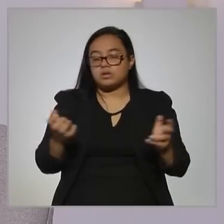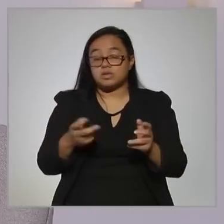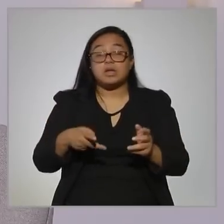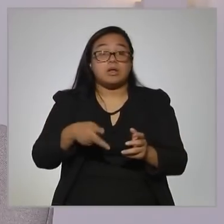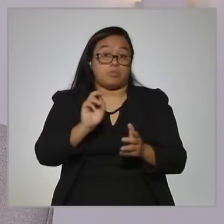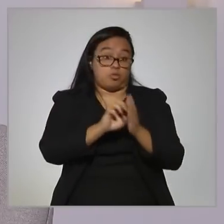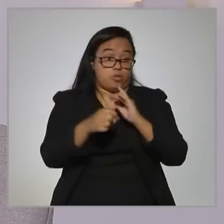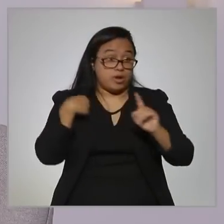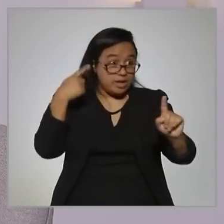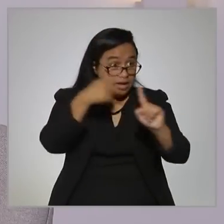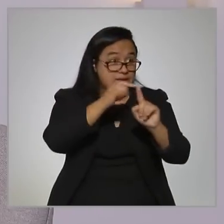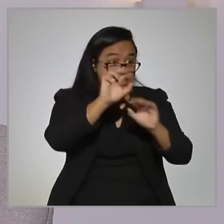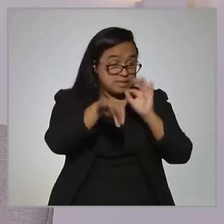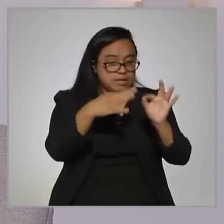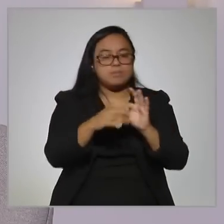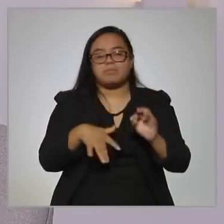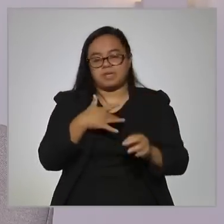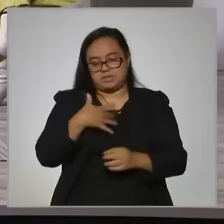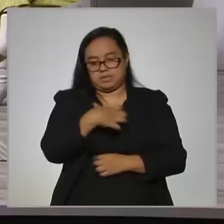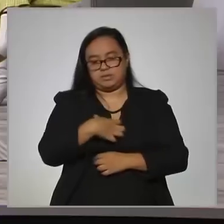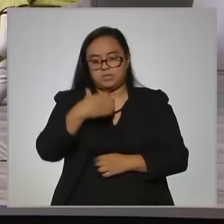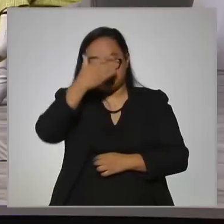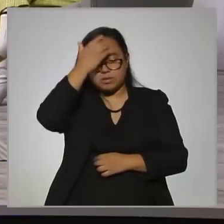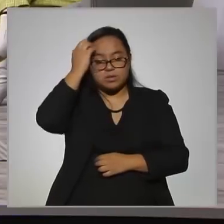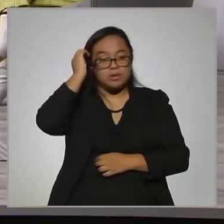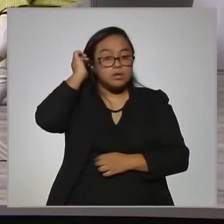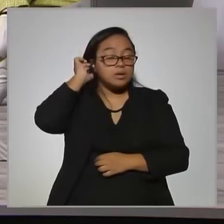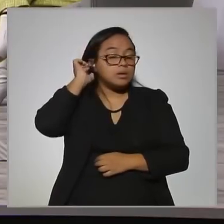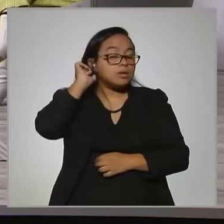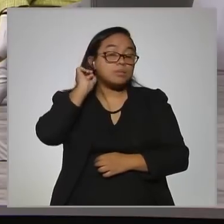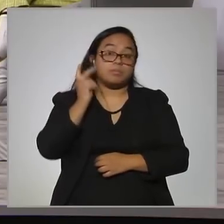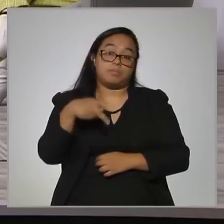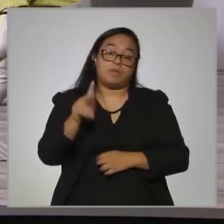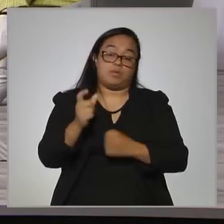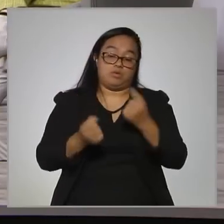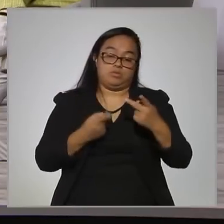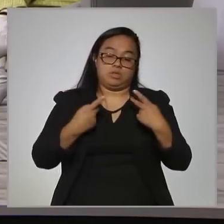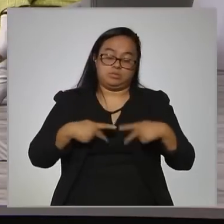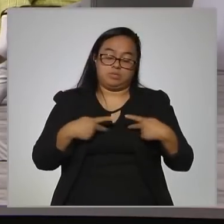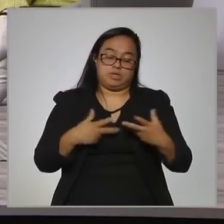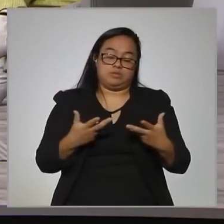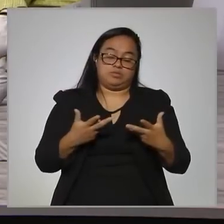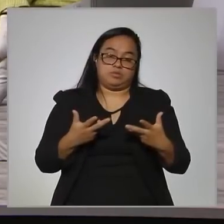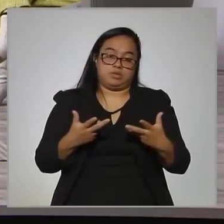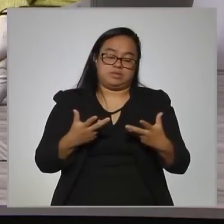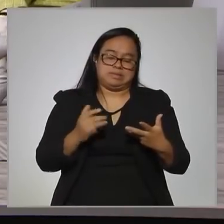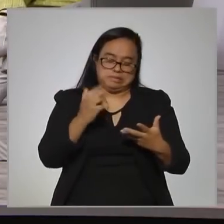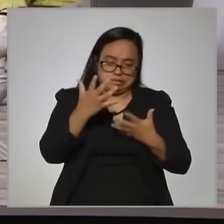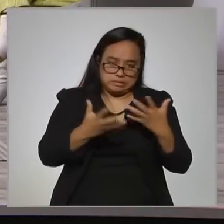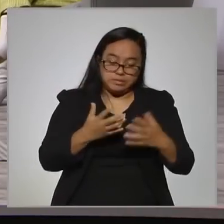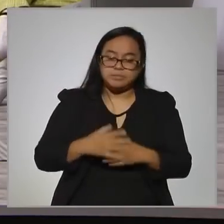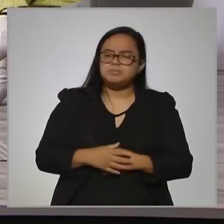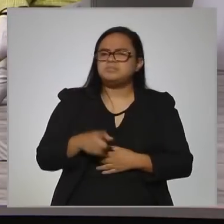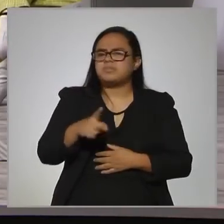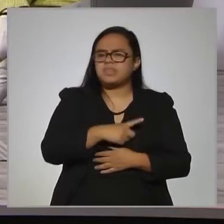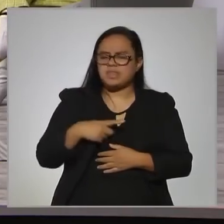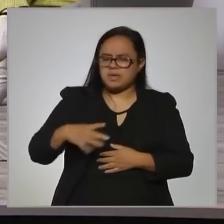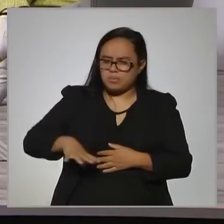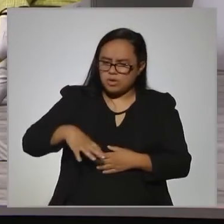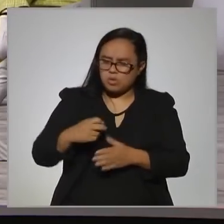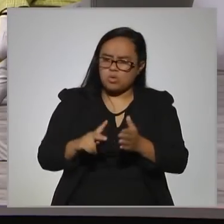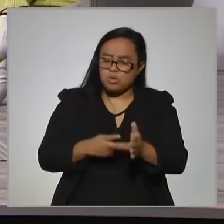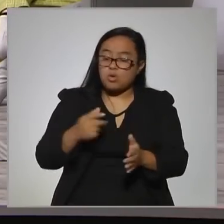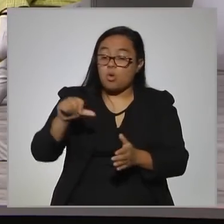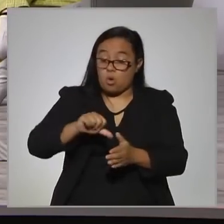también me siento contenta, pero Tal vez hay gente volver que a sí se empezar, frustra. ¿no? Volverlo a O sea, no ser intentar. tan estricto. Es como, bueno, Hacer pues un hoy balance. comí